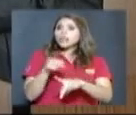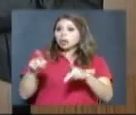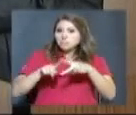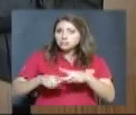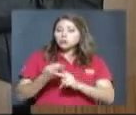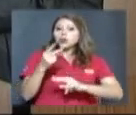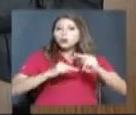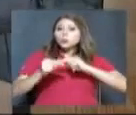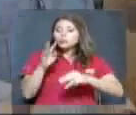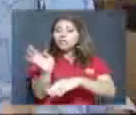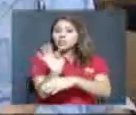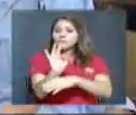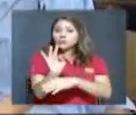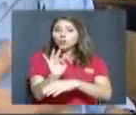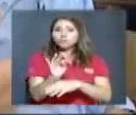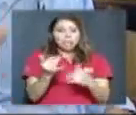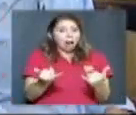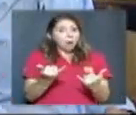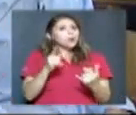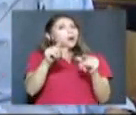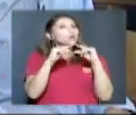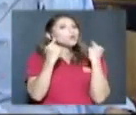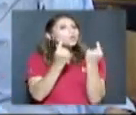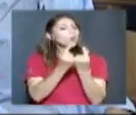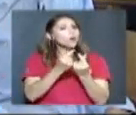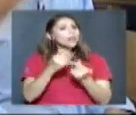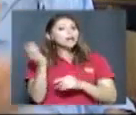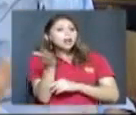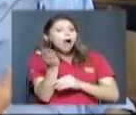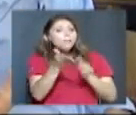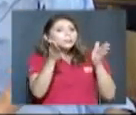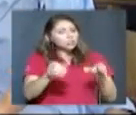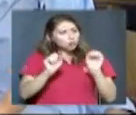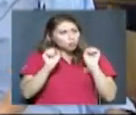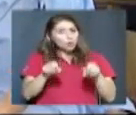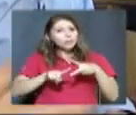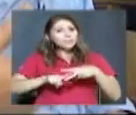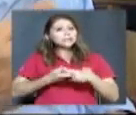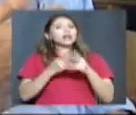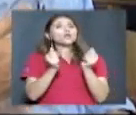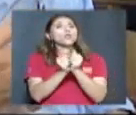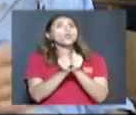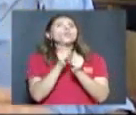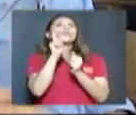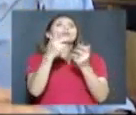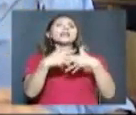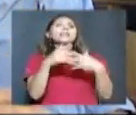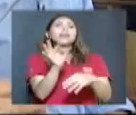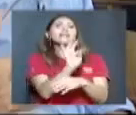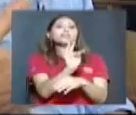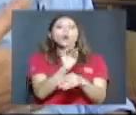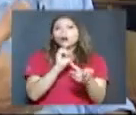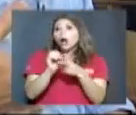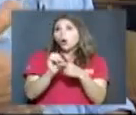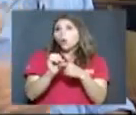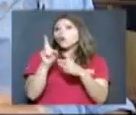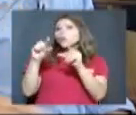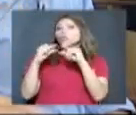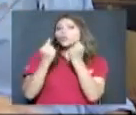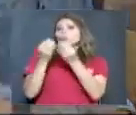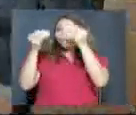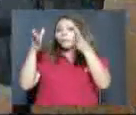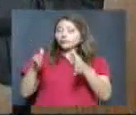puede comenzar una televisora? ¿Por qué un grupo de profesores no pueden iniciar una televisora? ¿Dónde está el espacio para hacer eso? Germán, pero hace